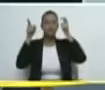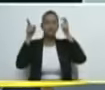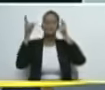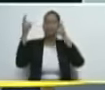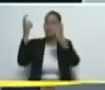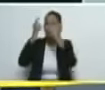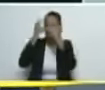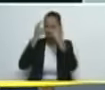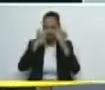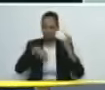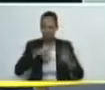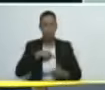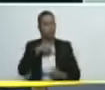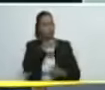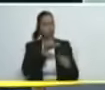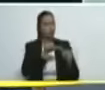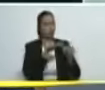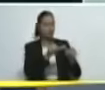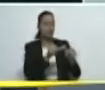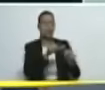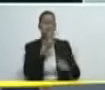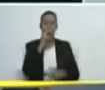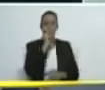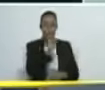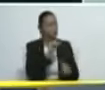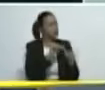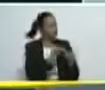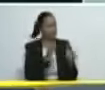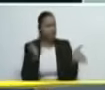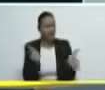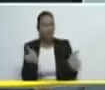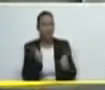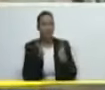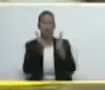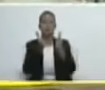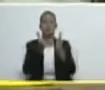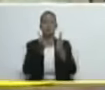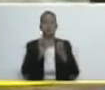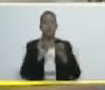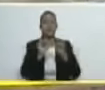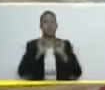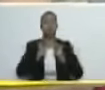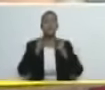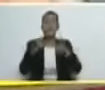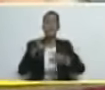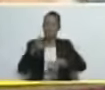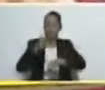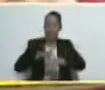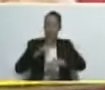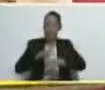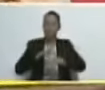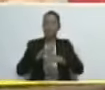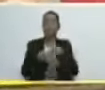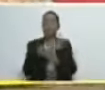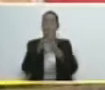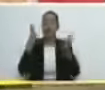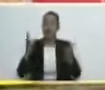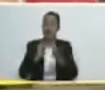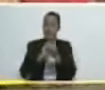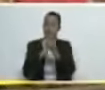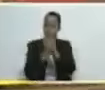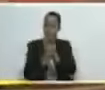dicho: sigue tú, Nicolás, sigue adelante, Nicolás, que apenas empieza el tiempo de las grandes